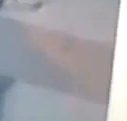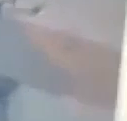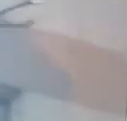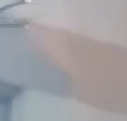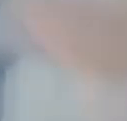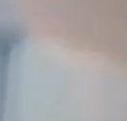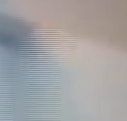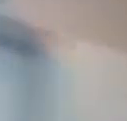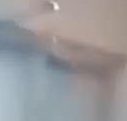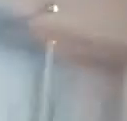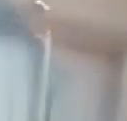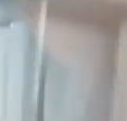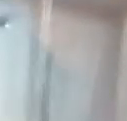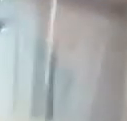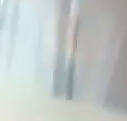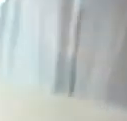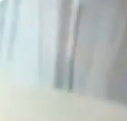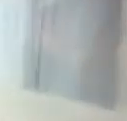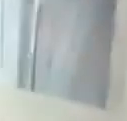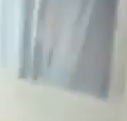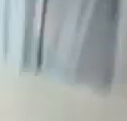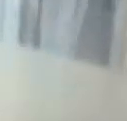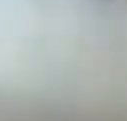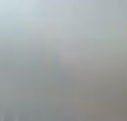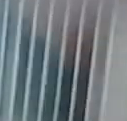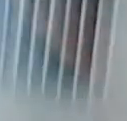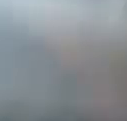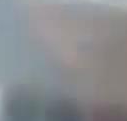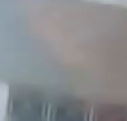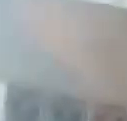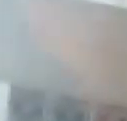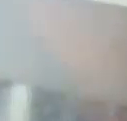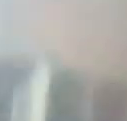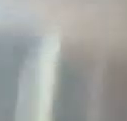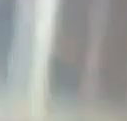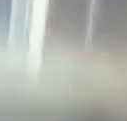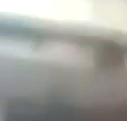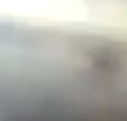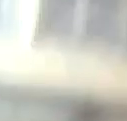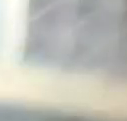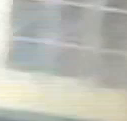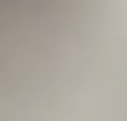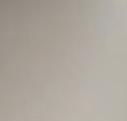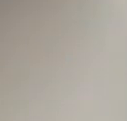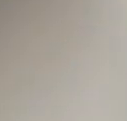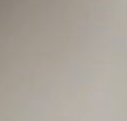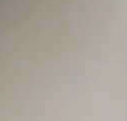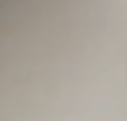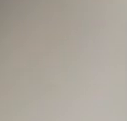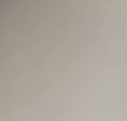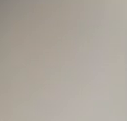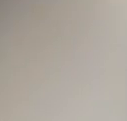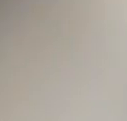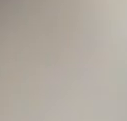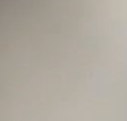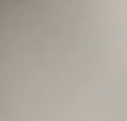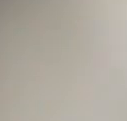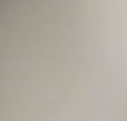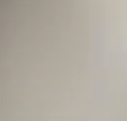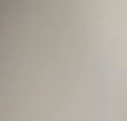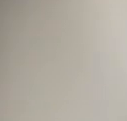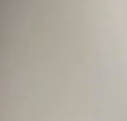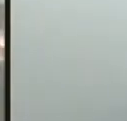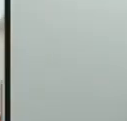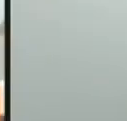busca retornar a su sitio de origen, y es cuando colisiona con el edificio Don Eduardo, ubicado entre las esquinas Curamichate